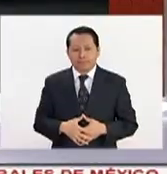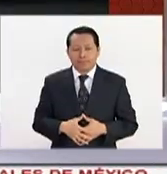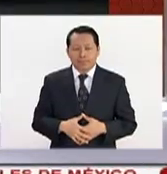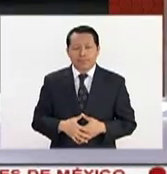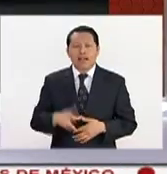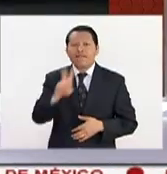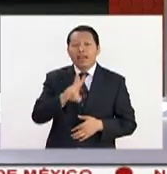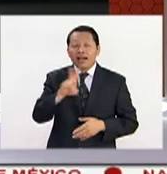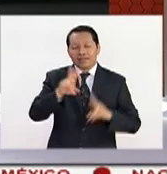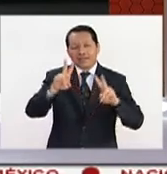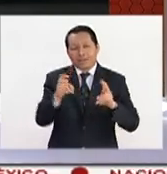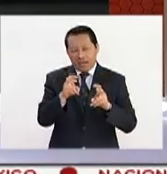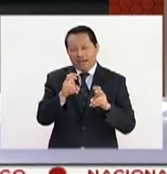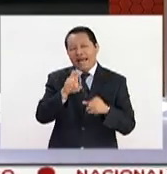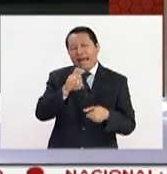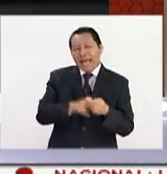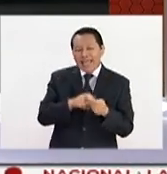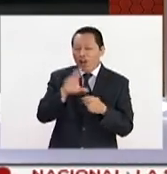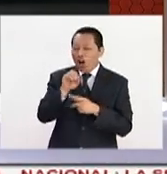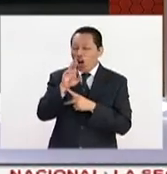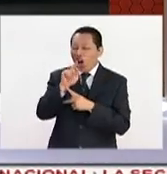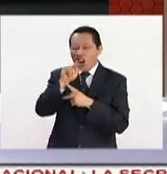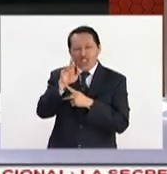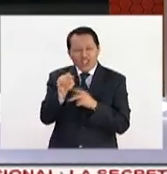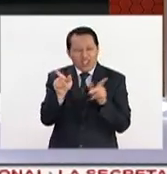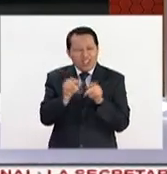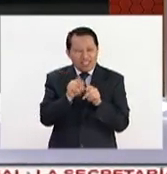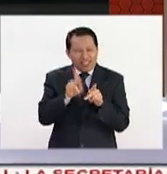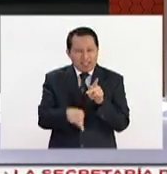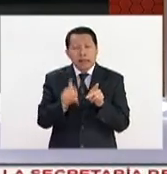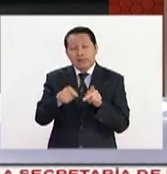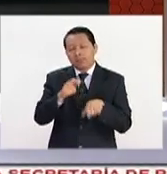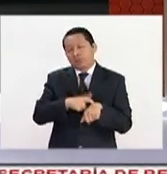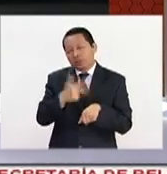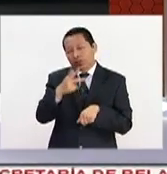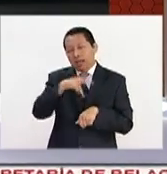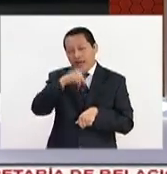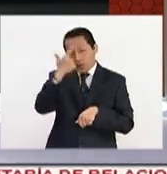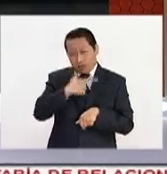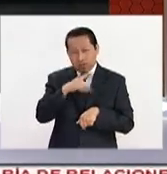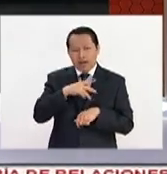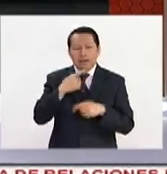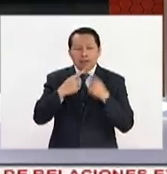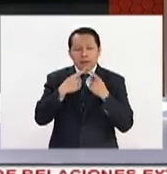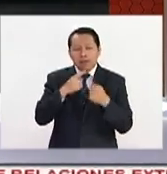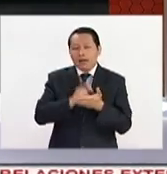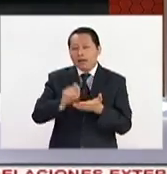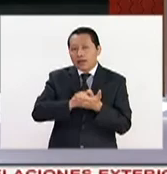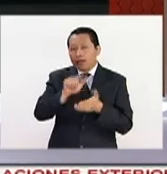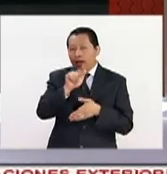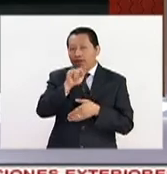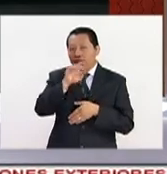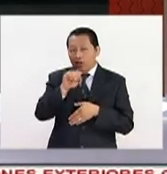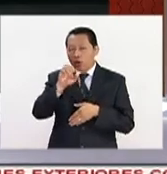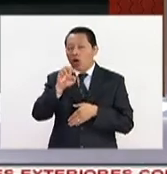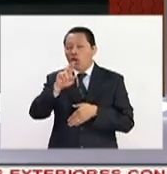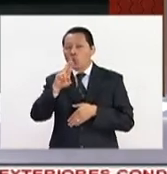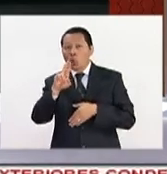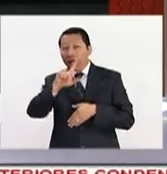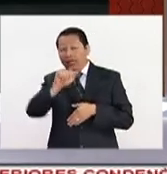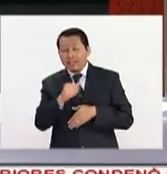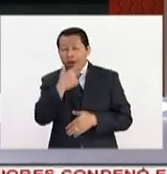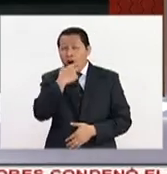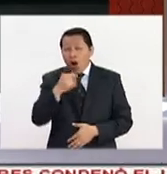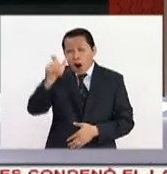Y es viernes de En Corto, en punto de las 8 de la noche. Lo invito a que vea esta conversación que tuve con el escritor Alberto Ruiz Sánchez, un hombre